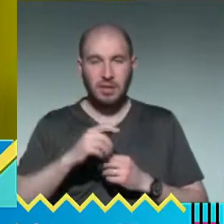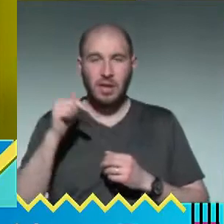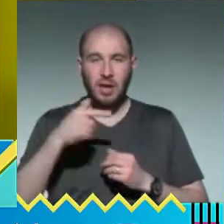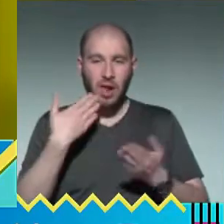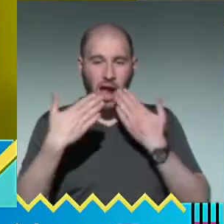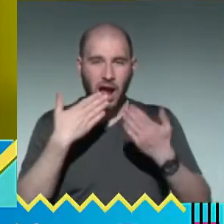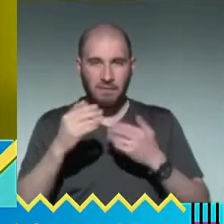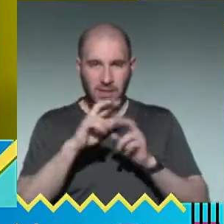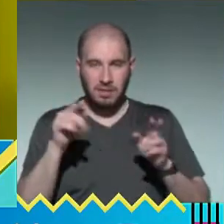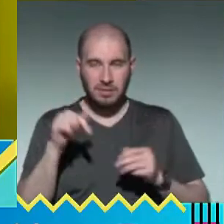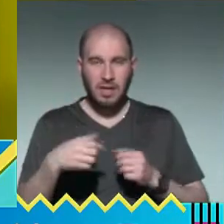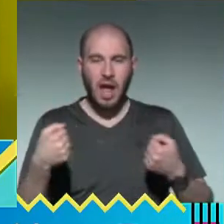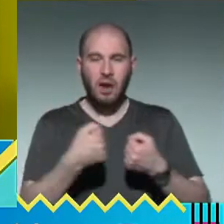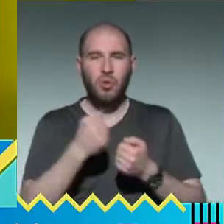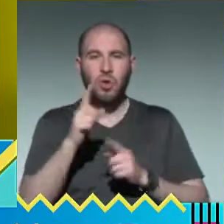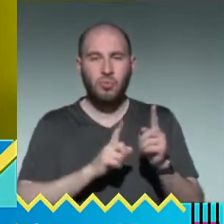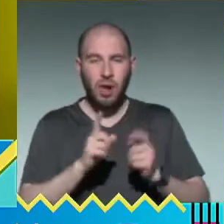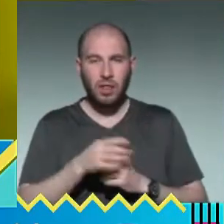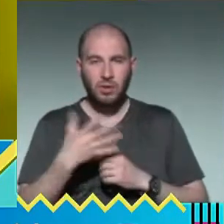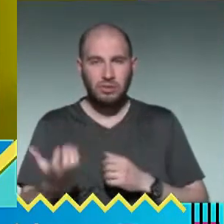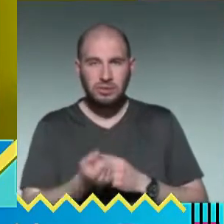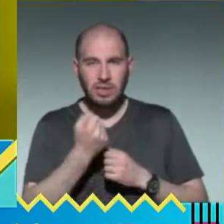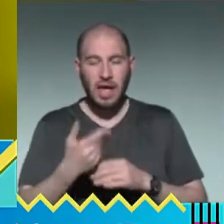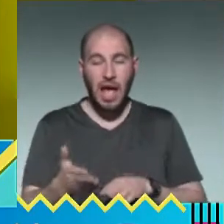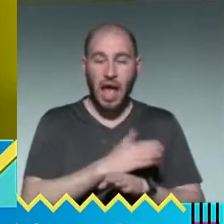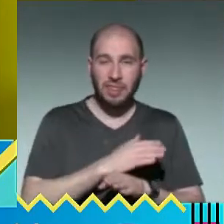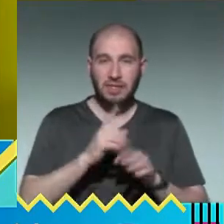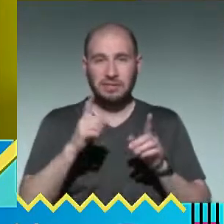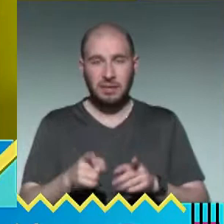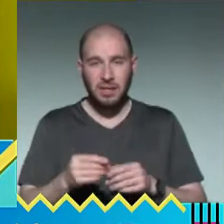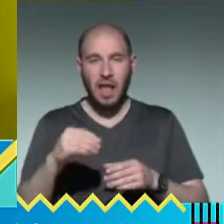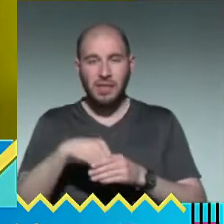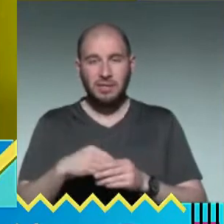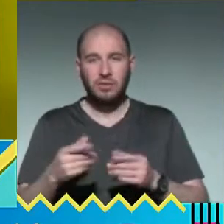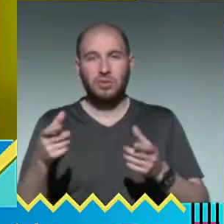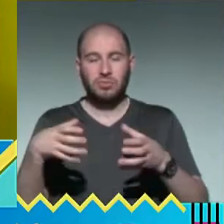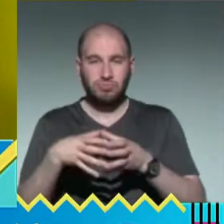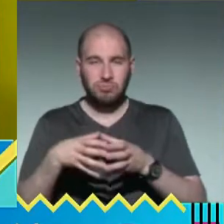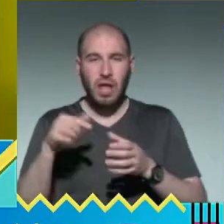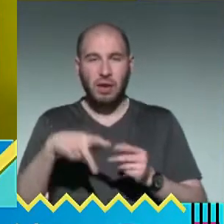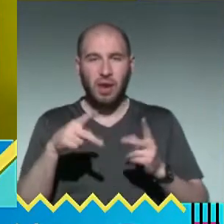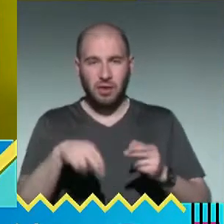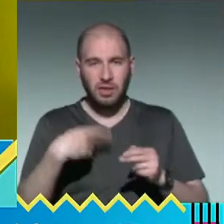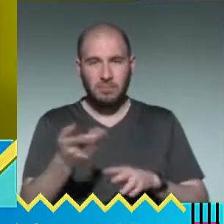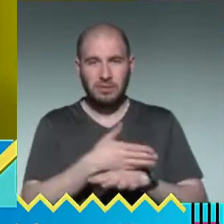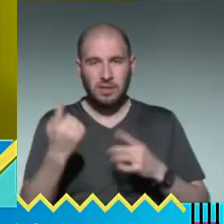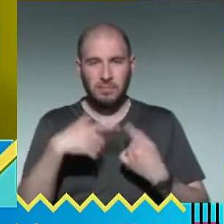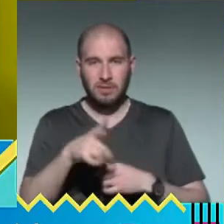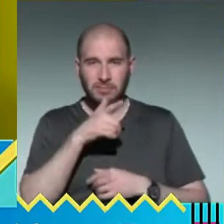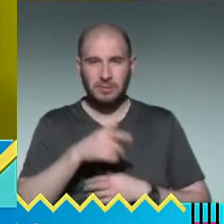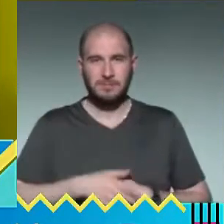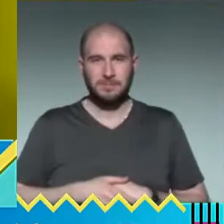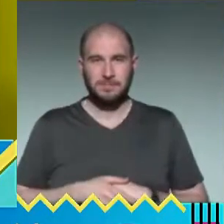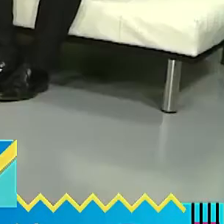estar hablando acerca de eso. ¿Qué acuerdo se puede llegar a lograr antes y también dentro del propio recinto? Nos vamos a una pausa y enseguida continuamos con más